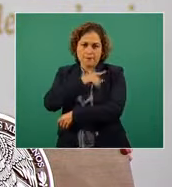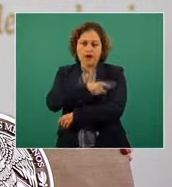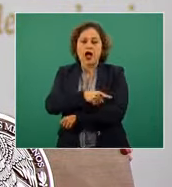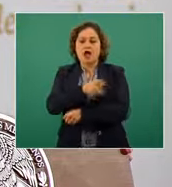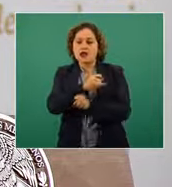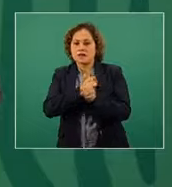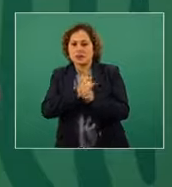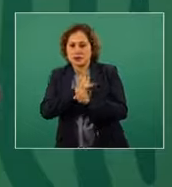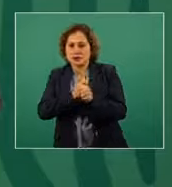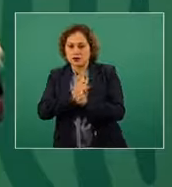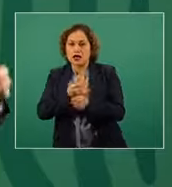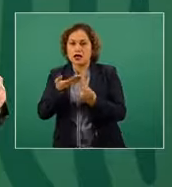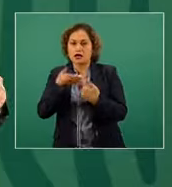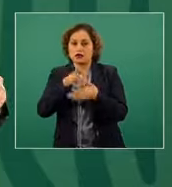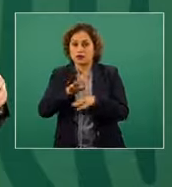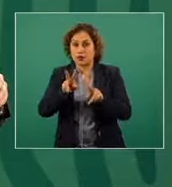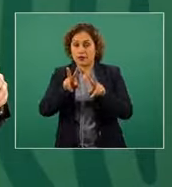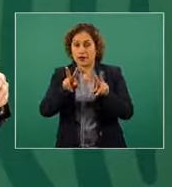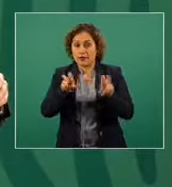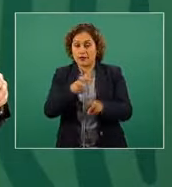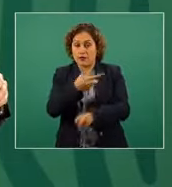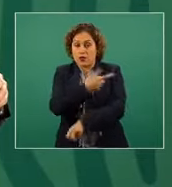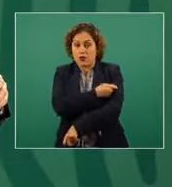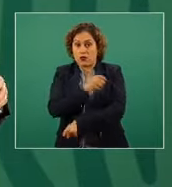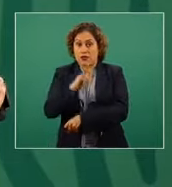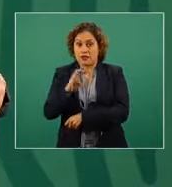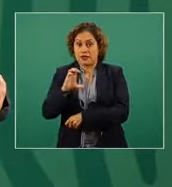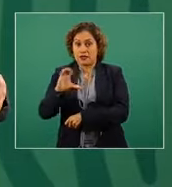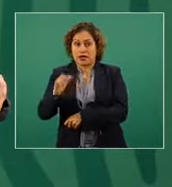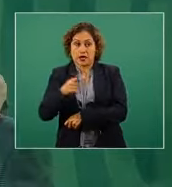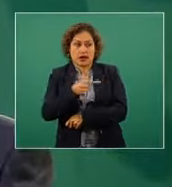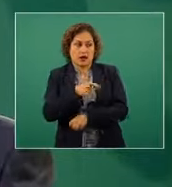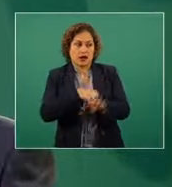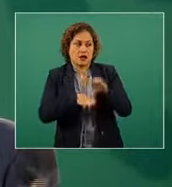vacuna BCG. Entonces, que la población sepa, efectivamente,